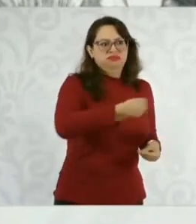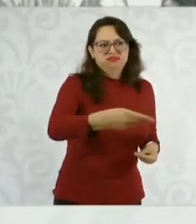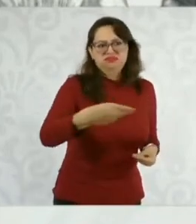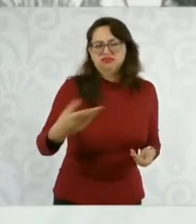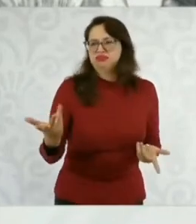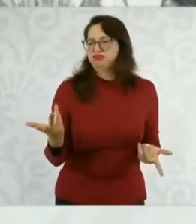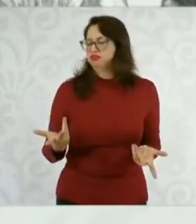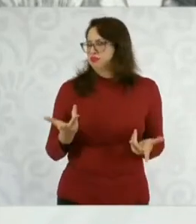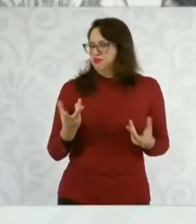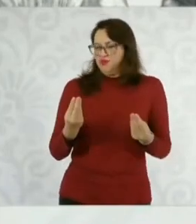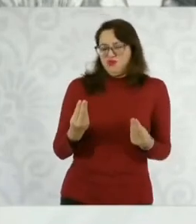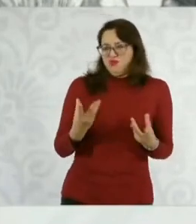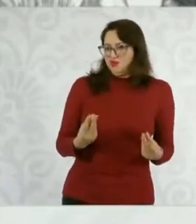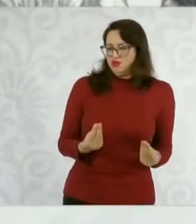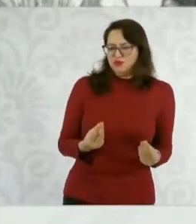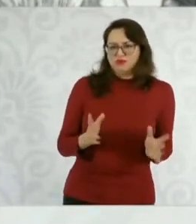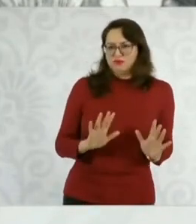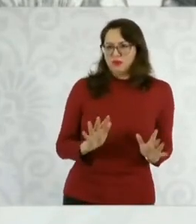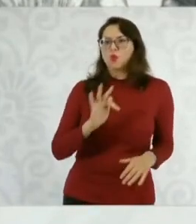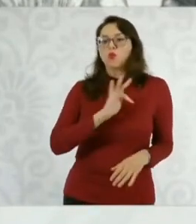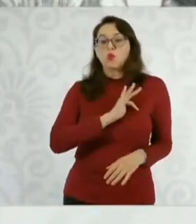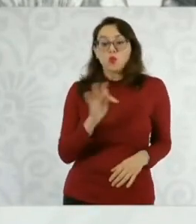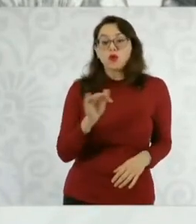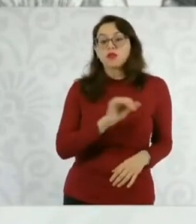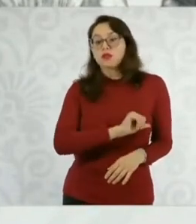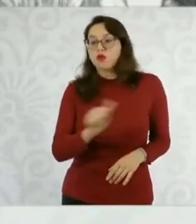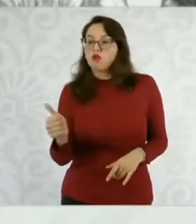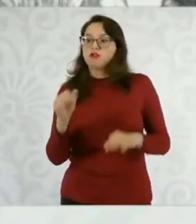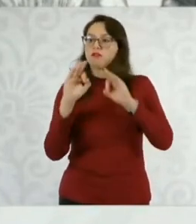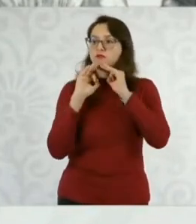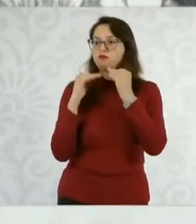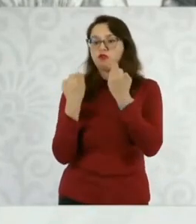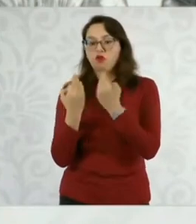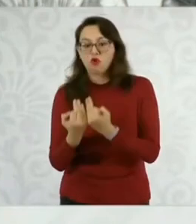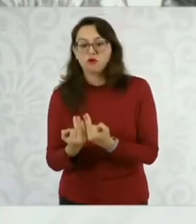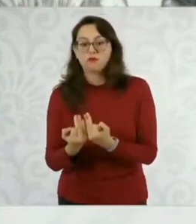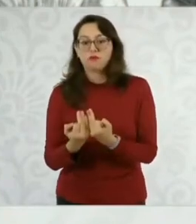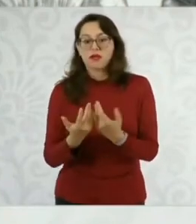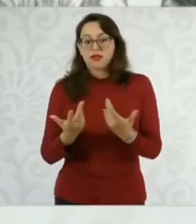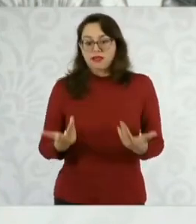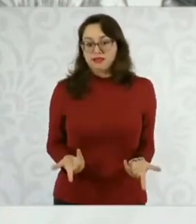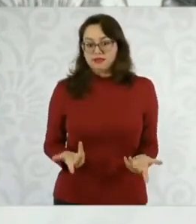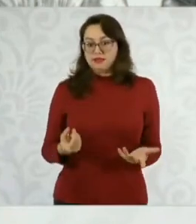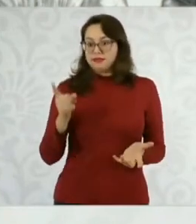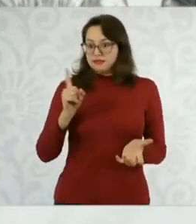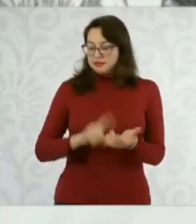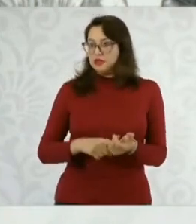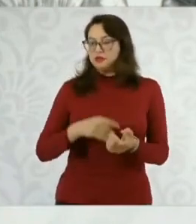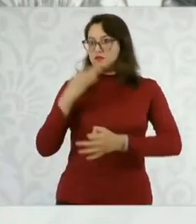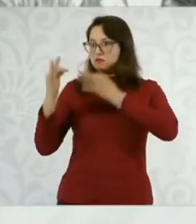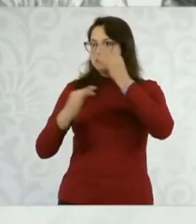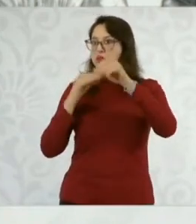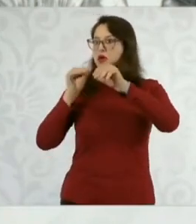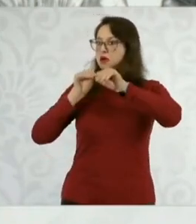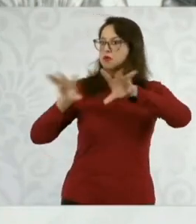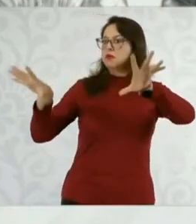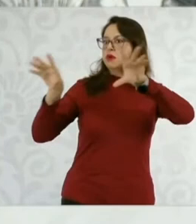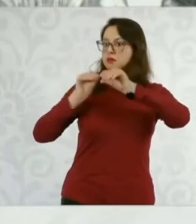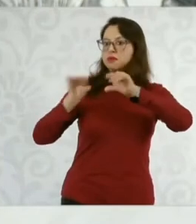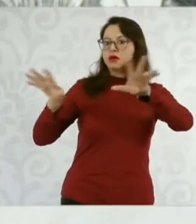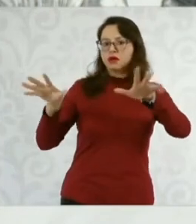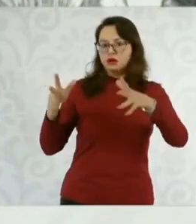nosotros les ayudemos a través de la firma de un convenio, lo podemos hacer con la propaganda que ellos establezcan y donde